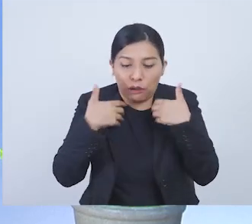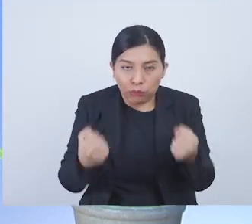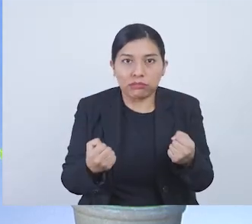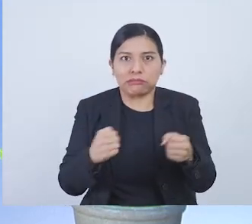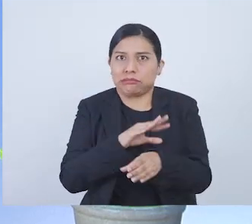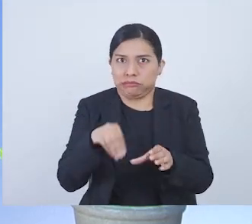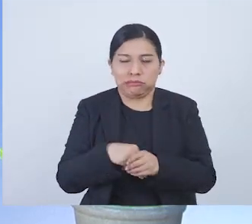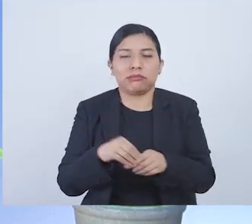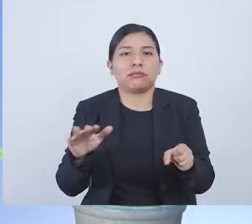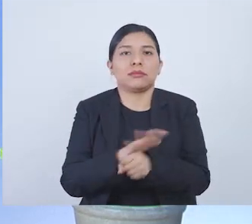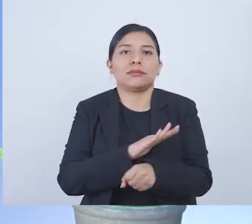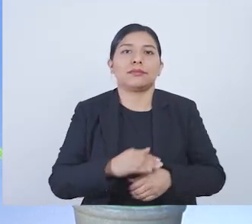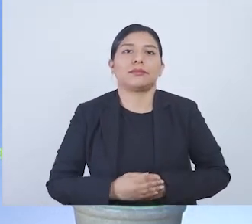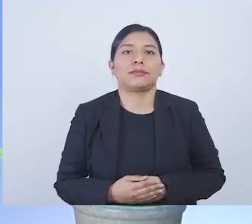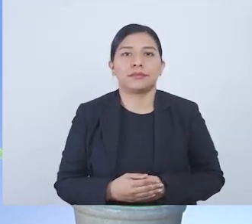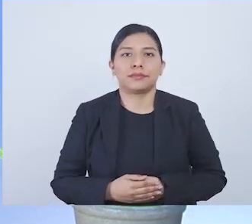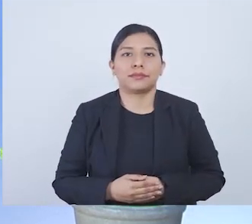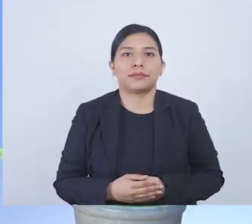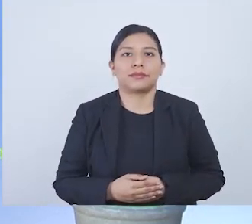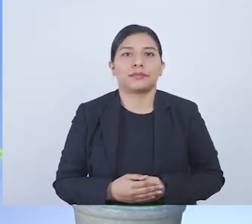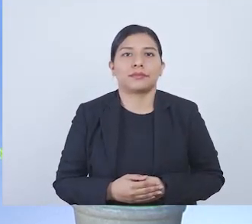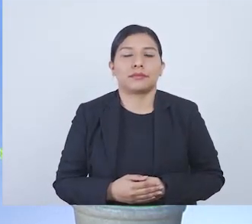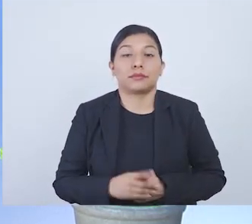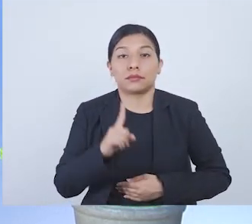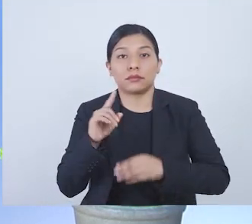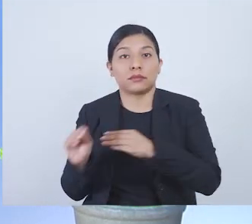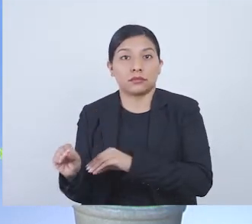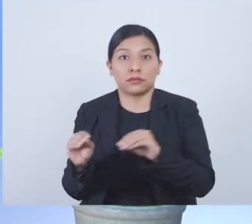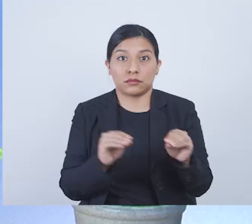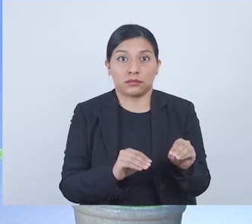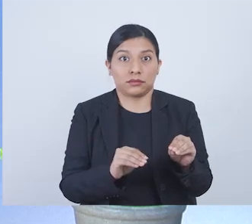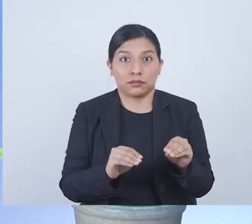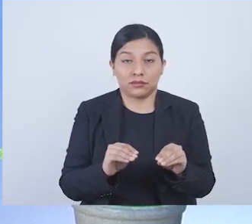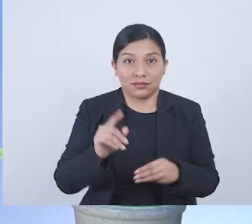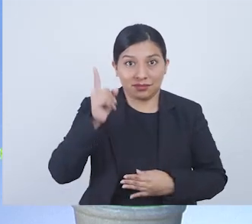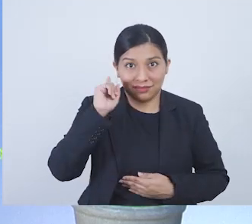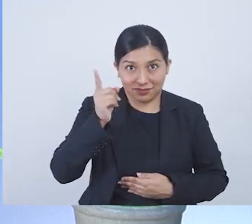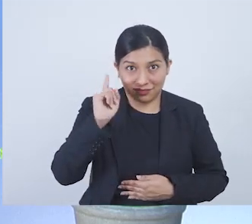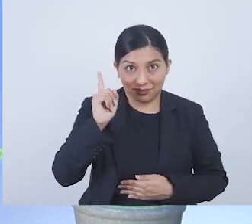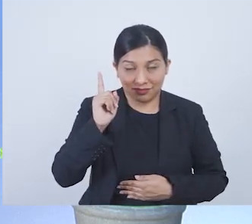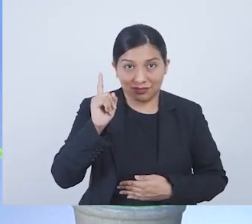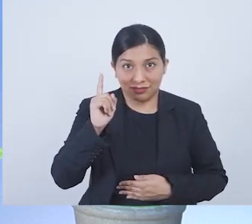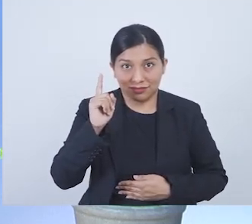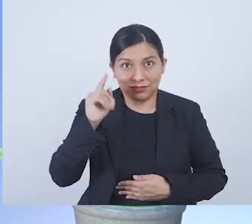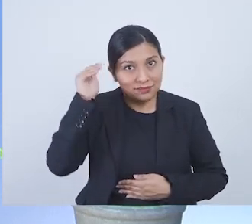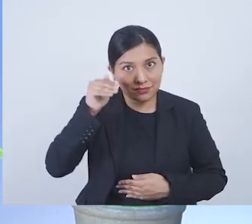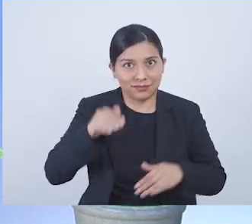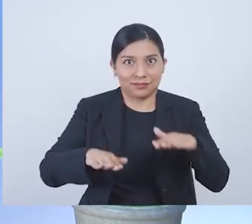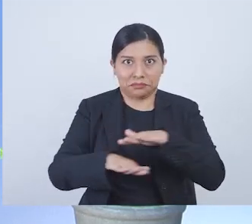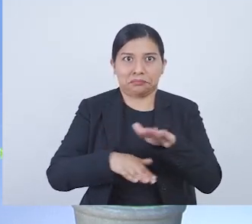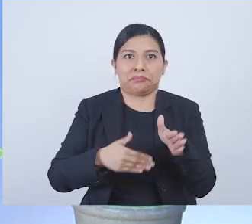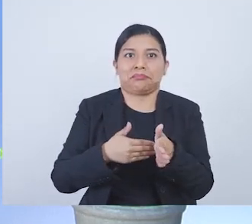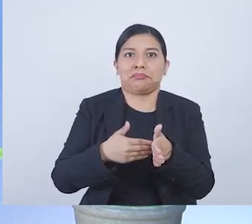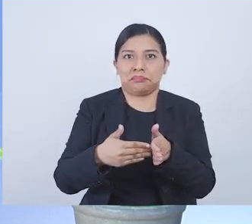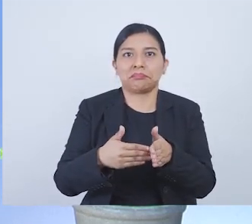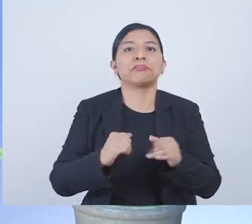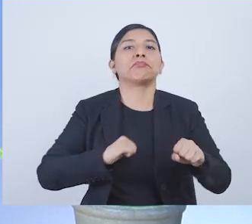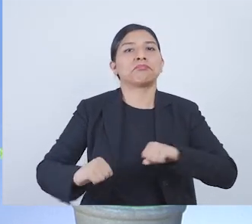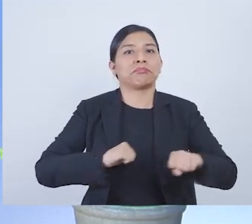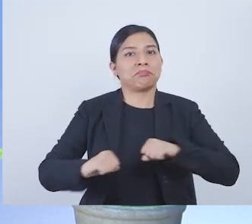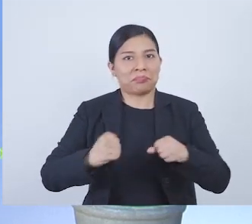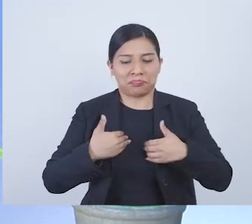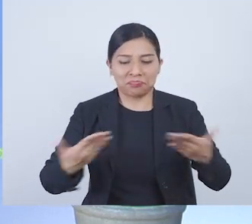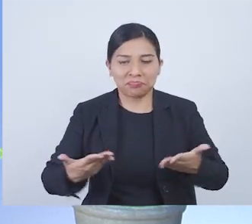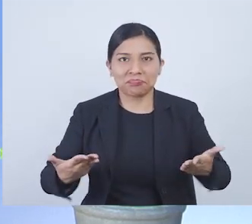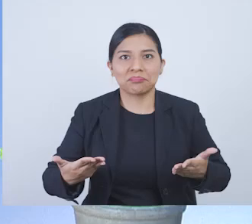hablando. Cuando se implementó, los maestros de educación básica empezaron a trabajar,